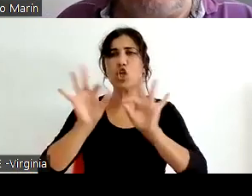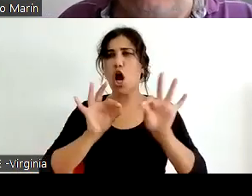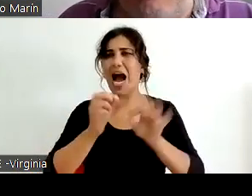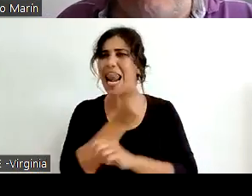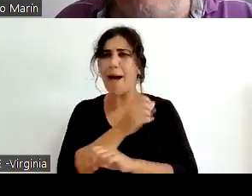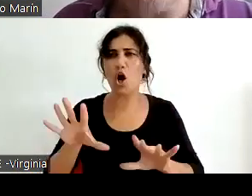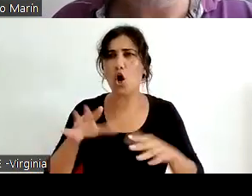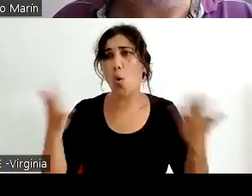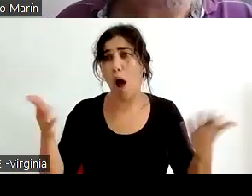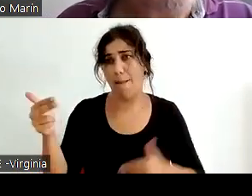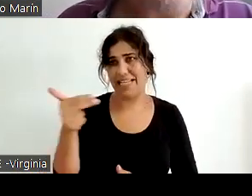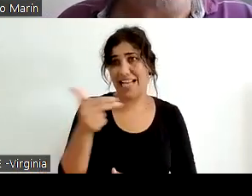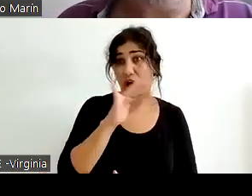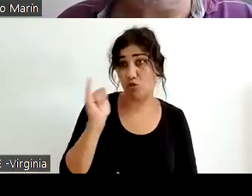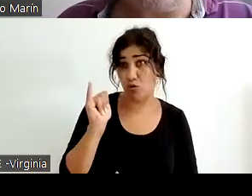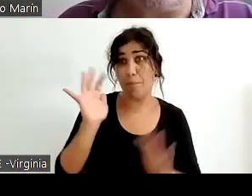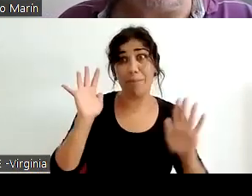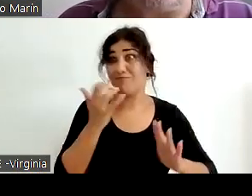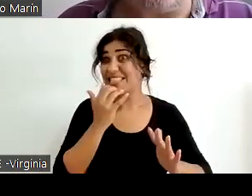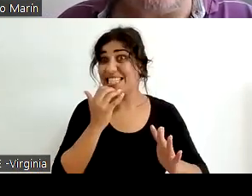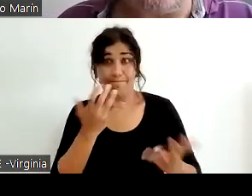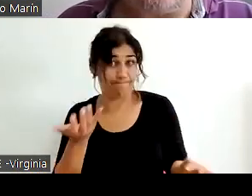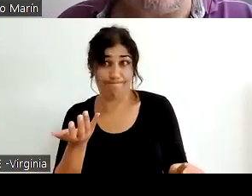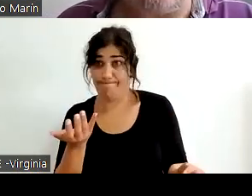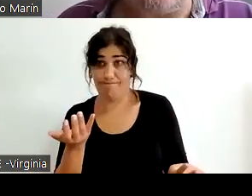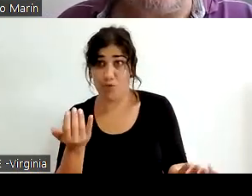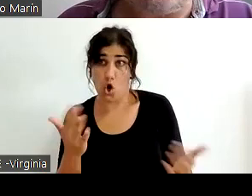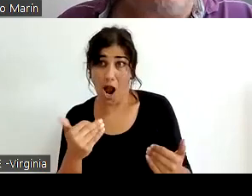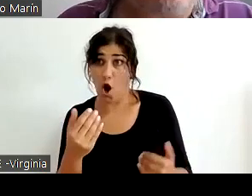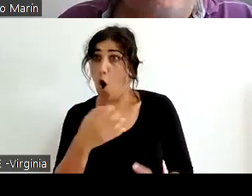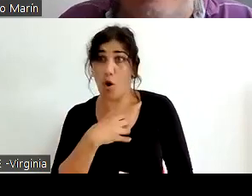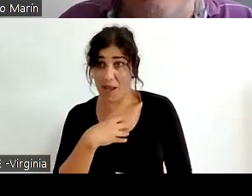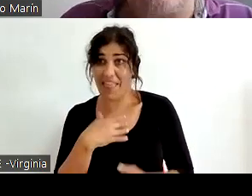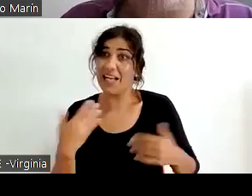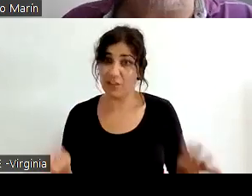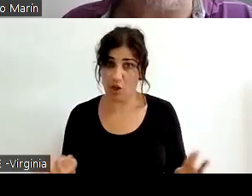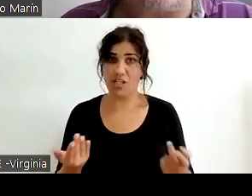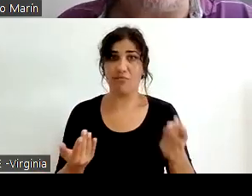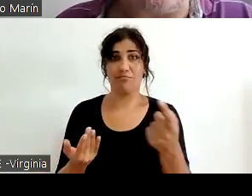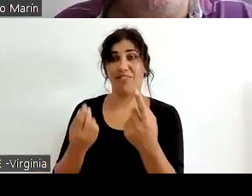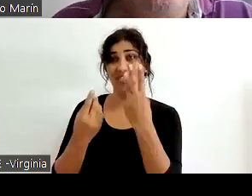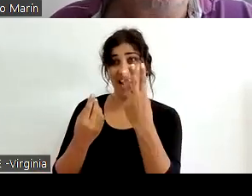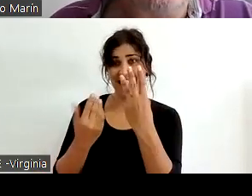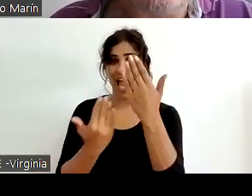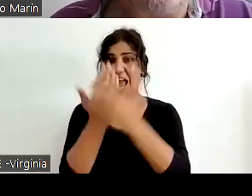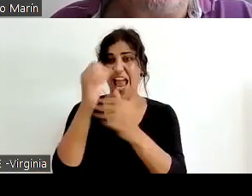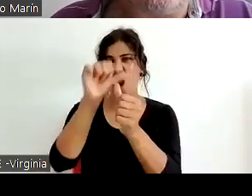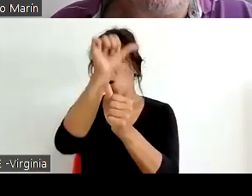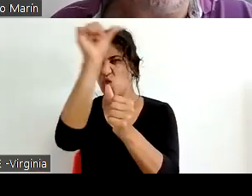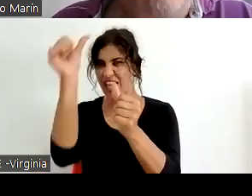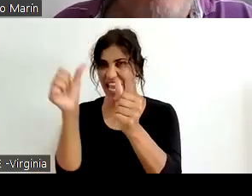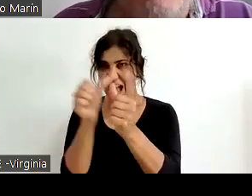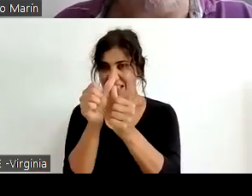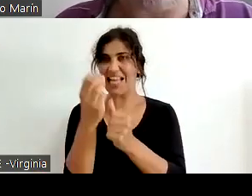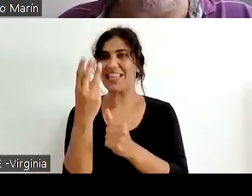es el pescado azul, pero si no fuera así, simplemente con las 3 cápsulas al día